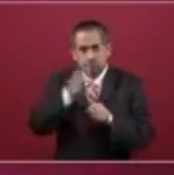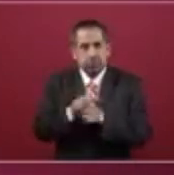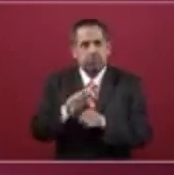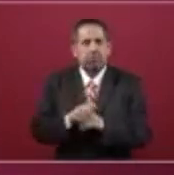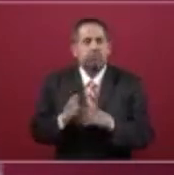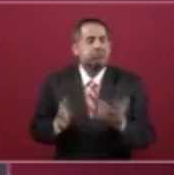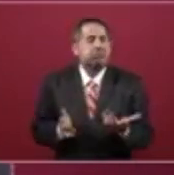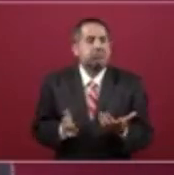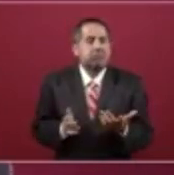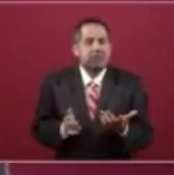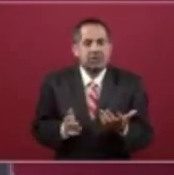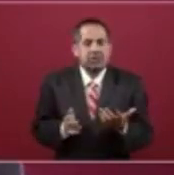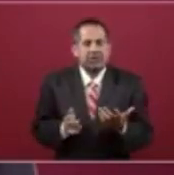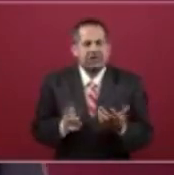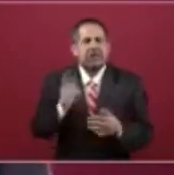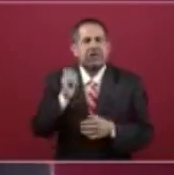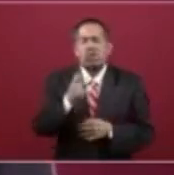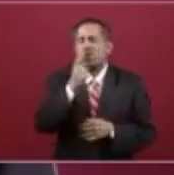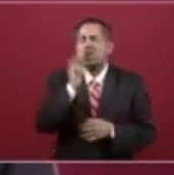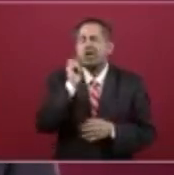en abolir